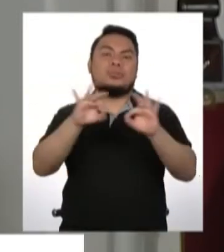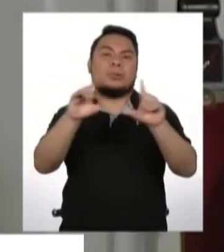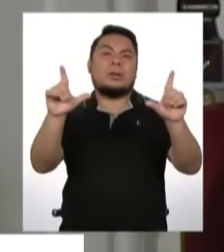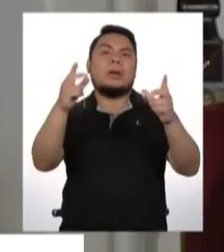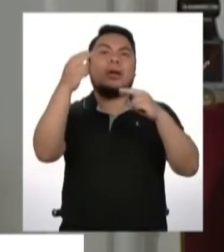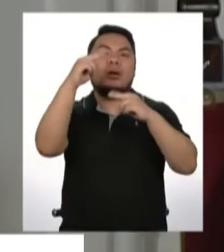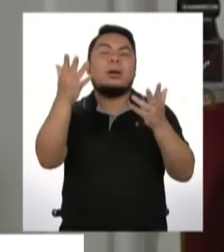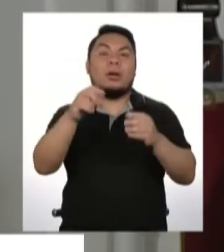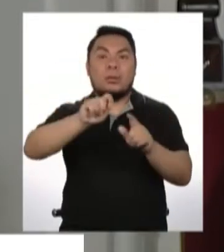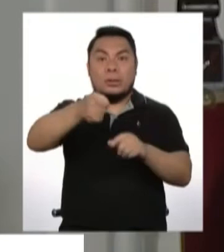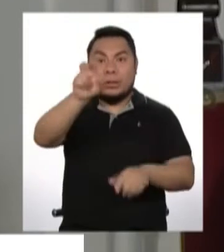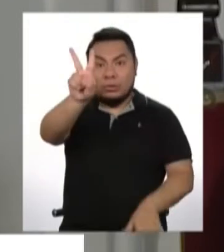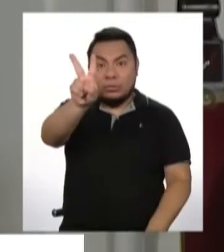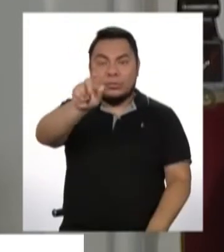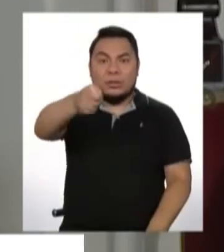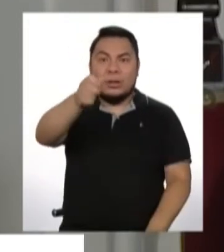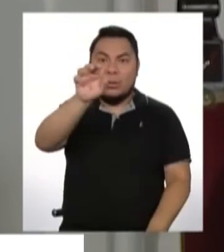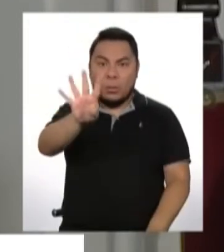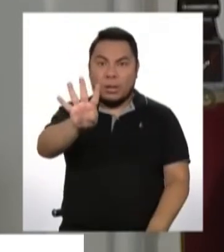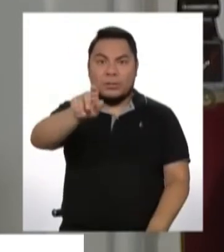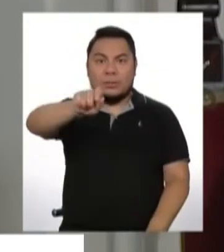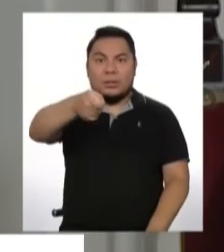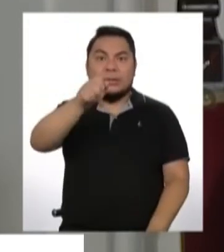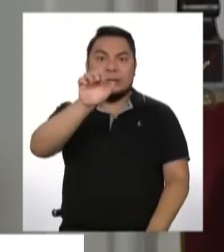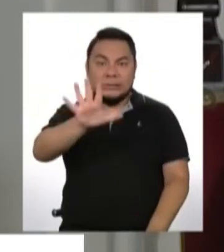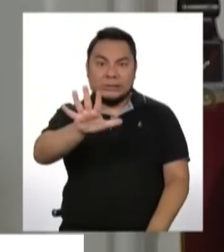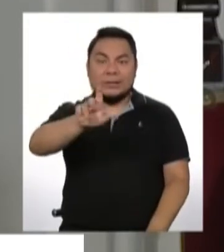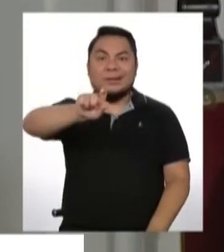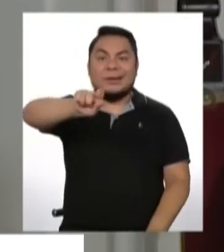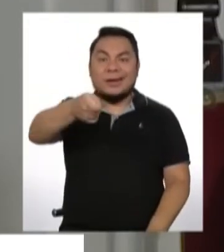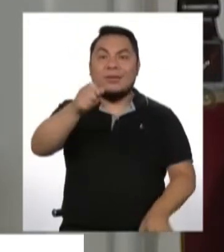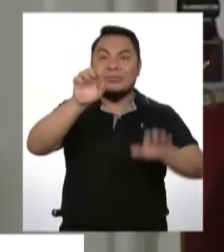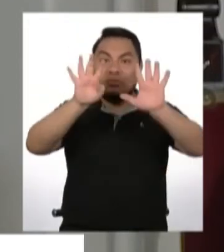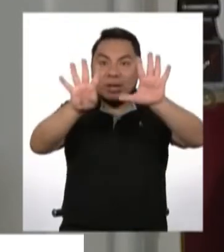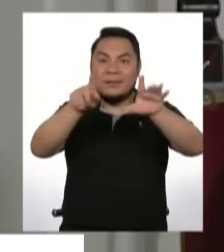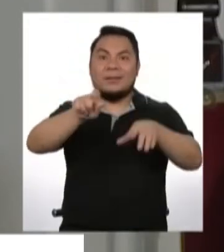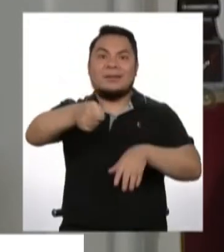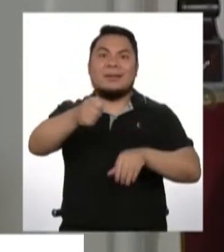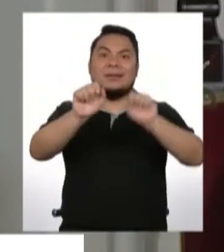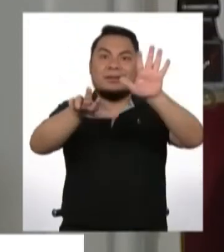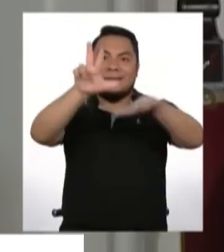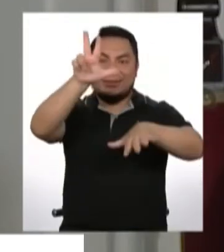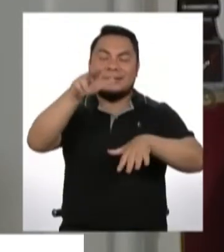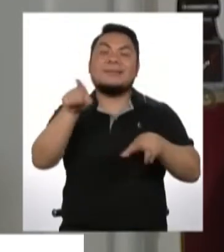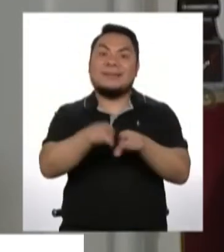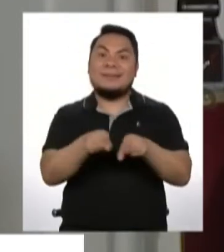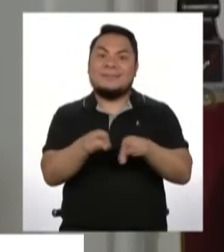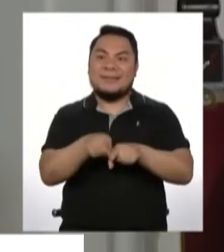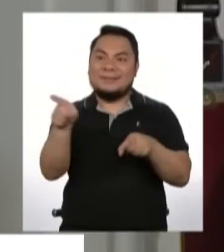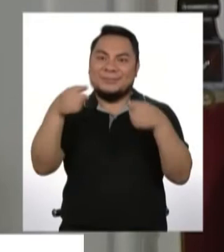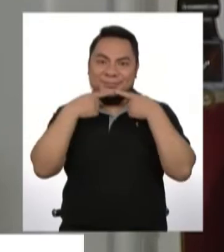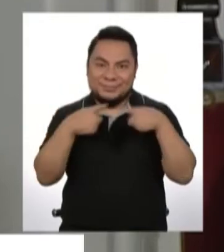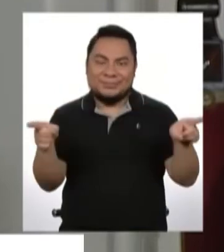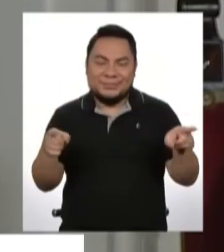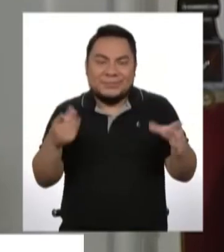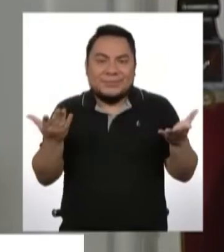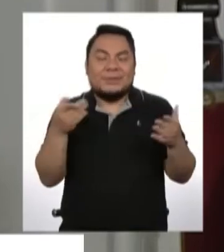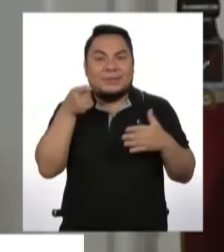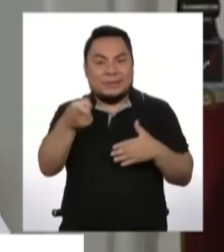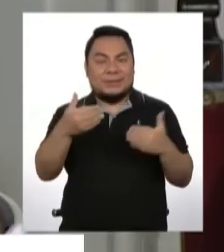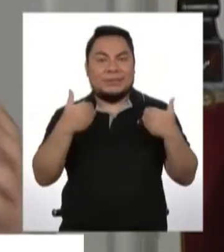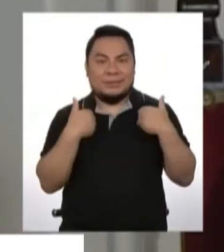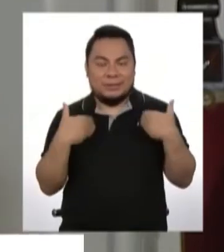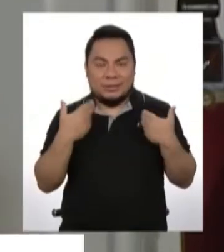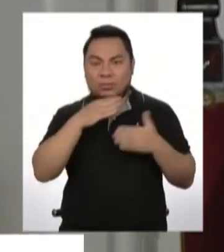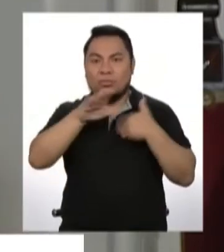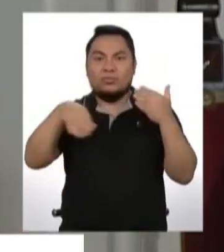el canal 2, el canal 4, el canal 5, el canal 9 y el canal 13. Con eso tenemos a